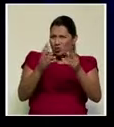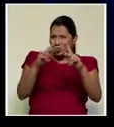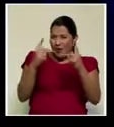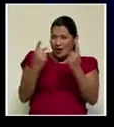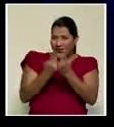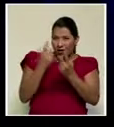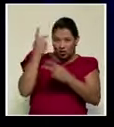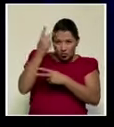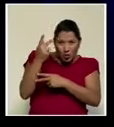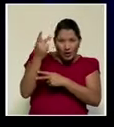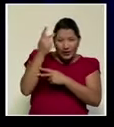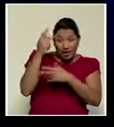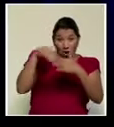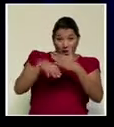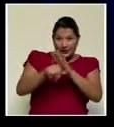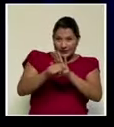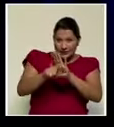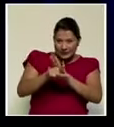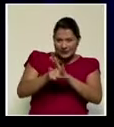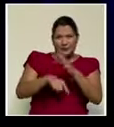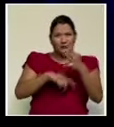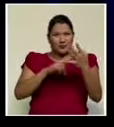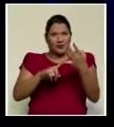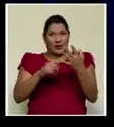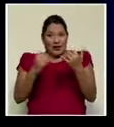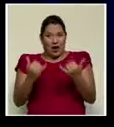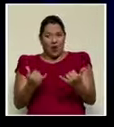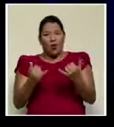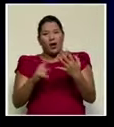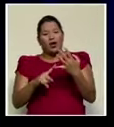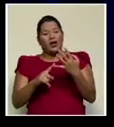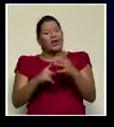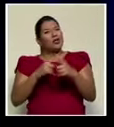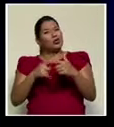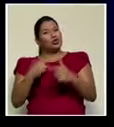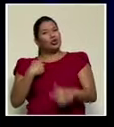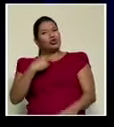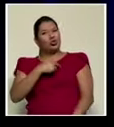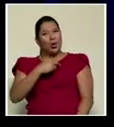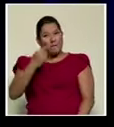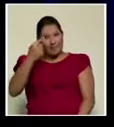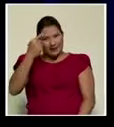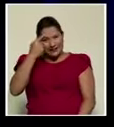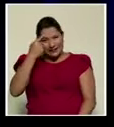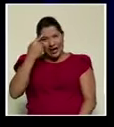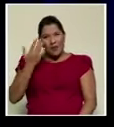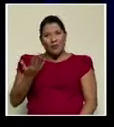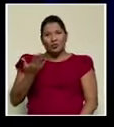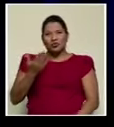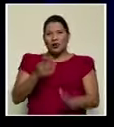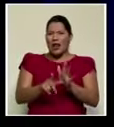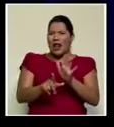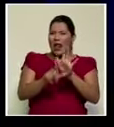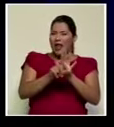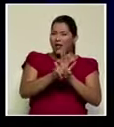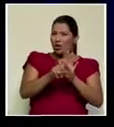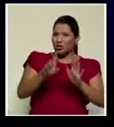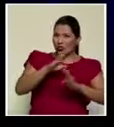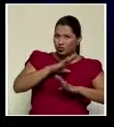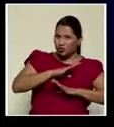¿no? Un fraccionamiento muy alto. Entonces, efectivamente, es donde uno dice, bueno, el tema de lo jurídico no alcanzaba, pero el